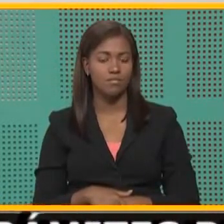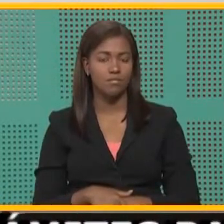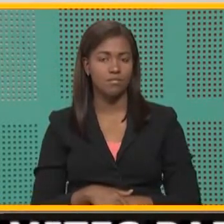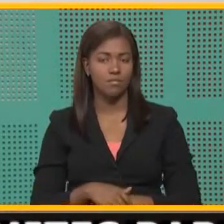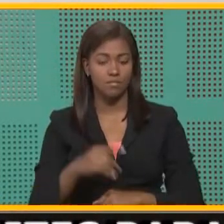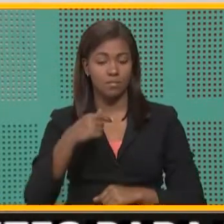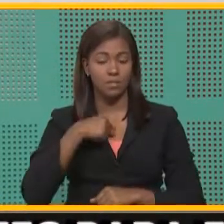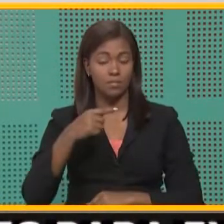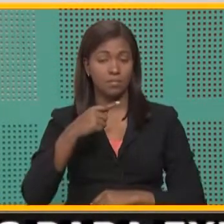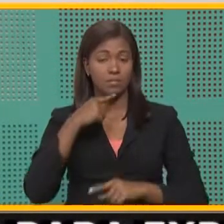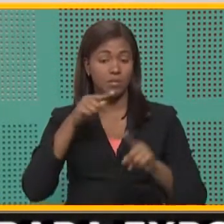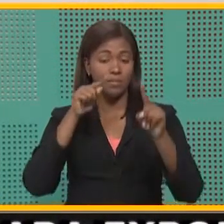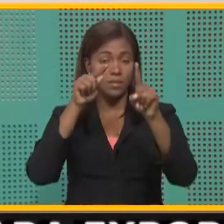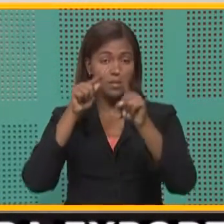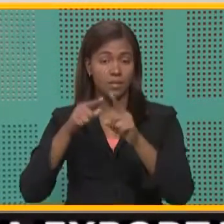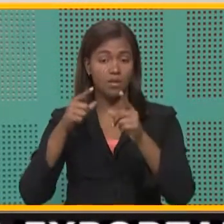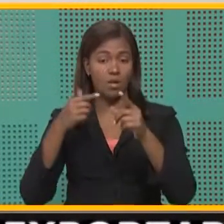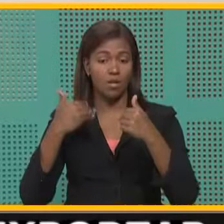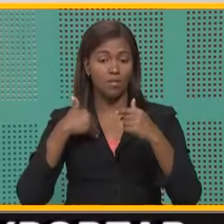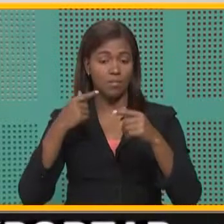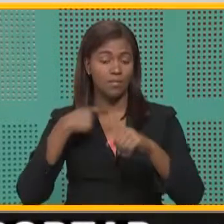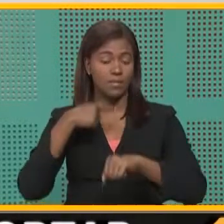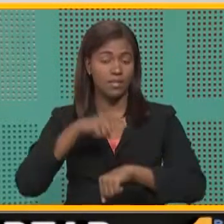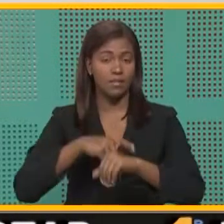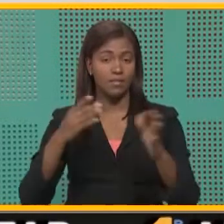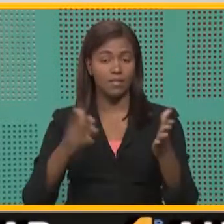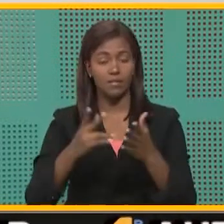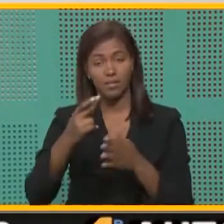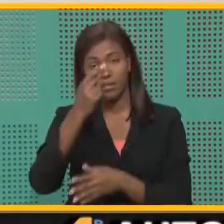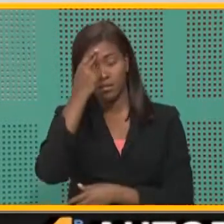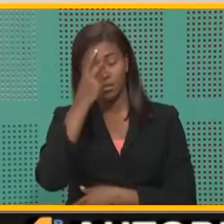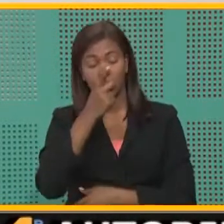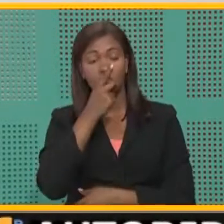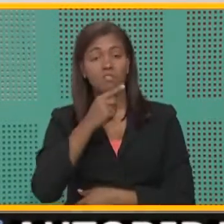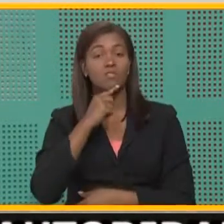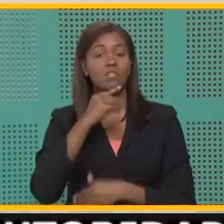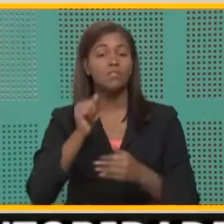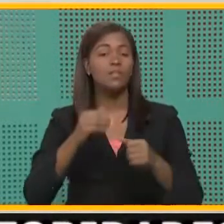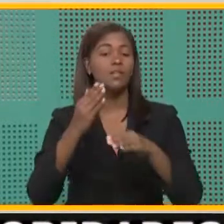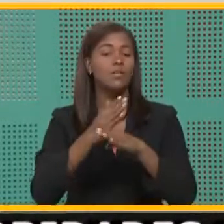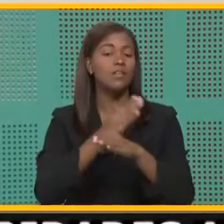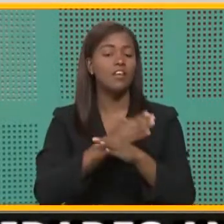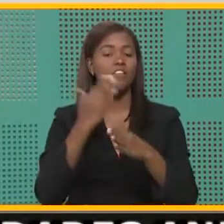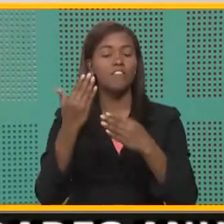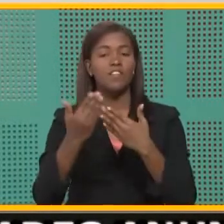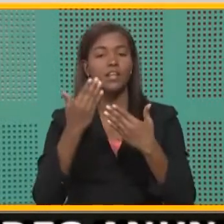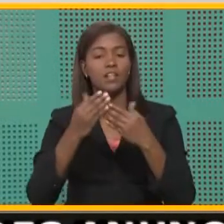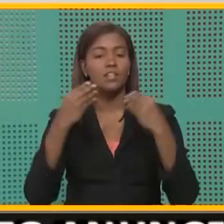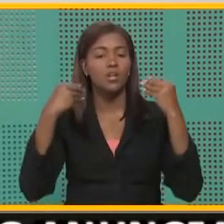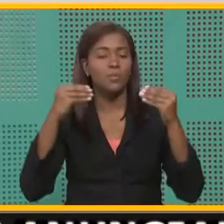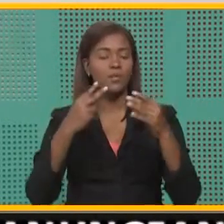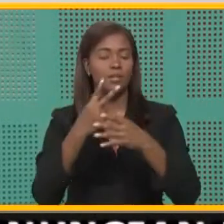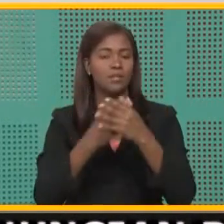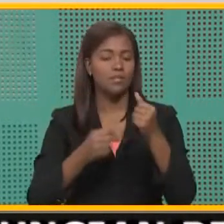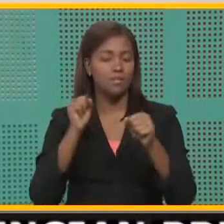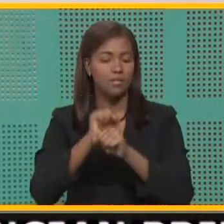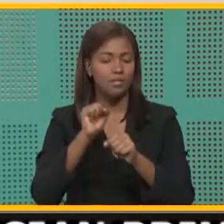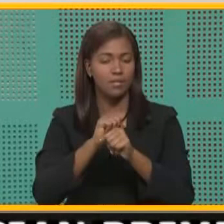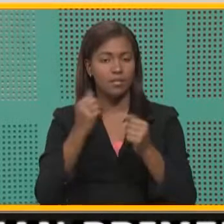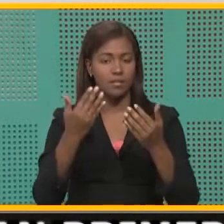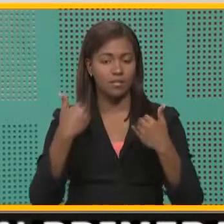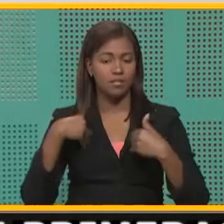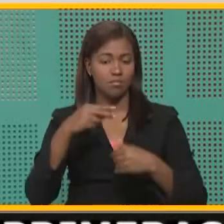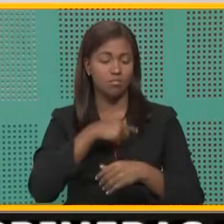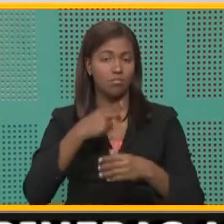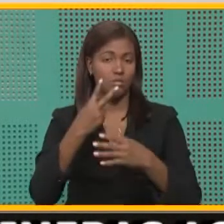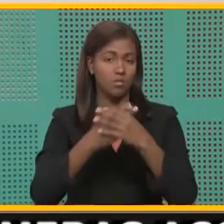Uno de mis principales objetivos durante mi tiempo en la República Dominicana ha sido mejorar y facilitar el comercio bilateral entre nuestras dos